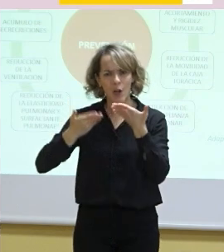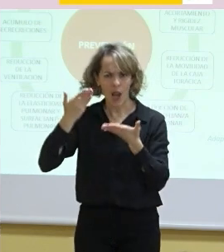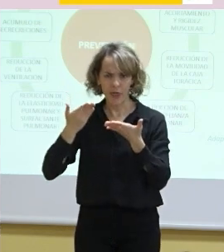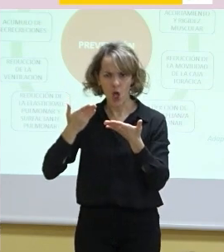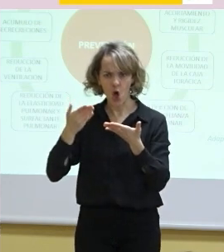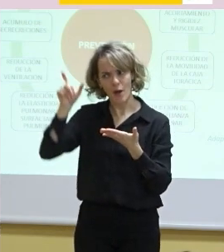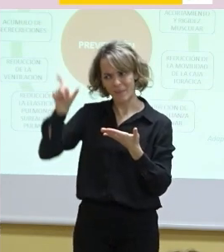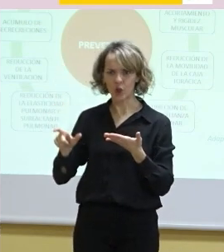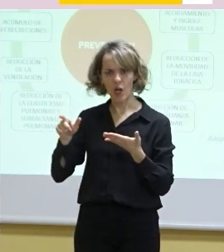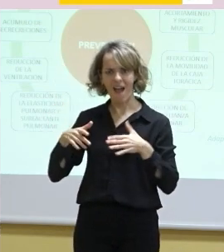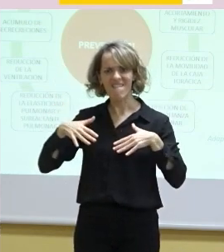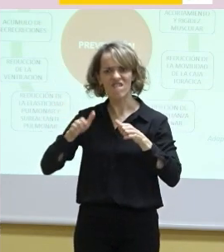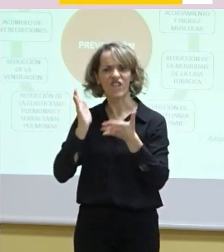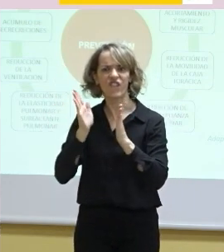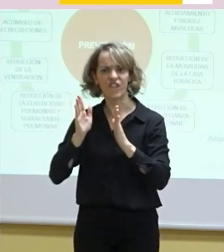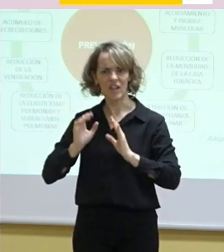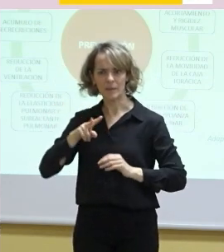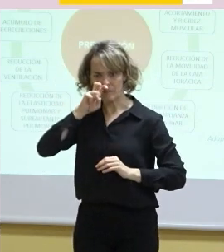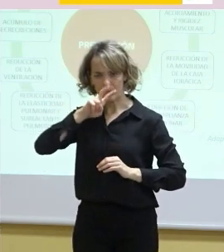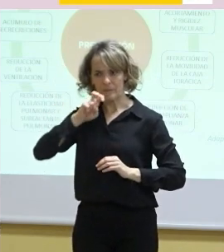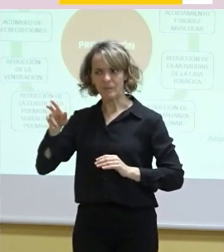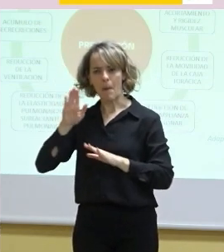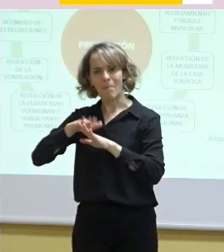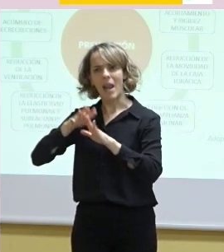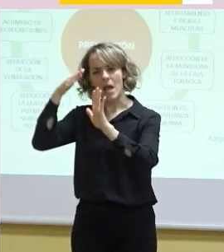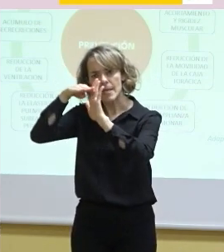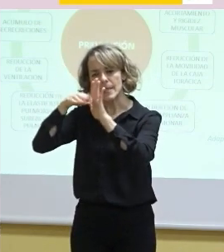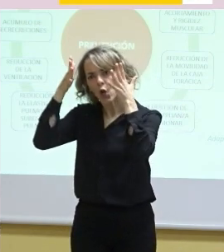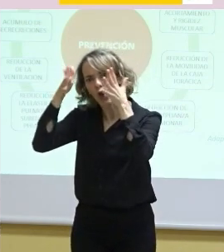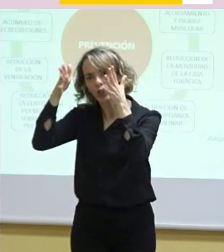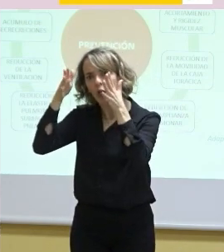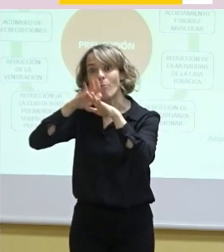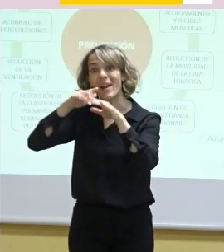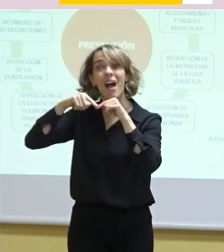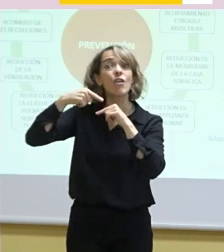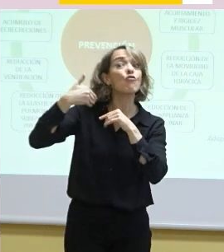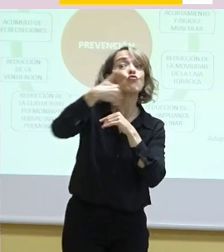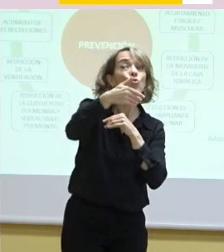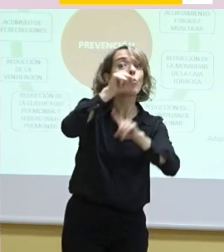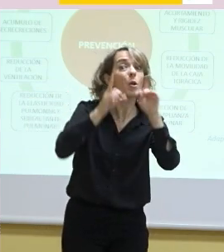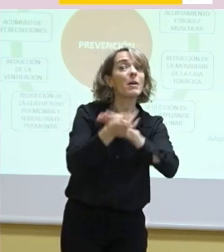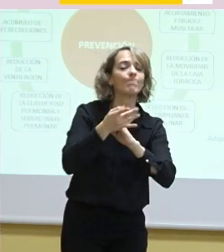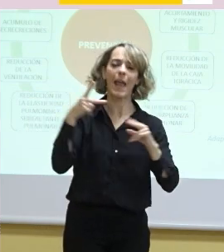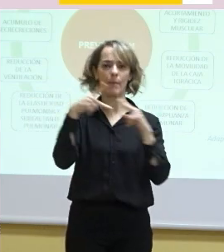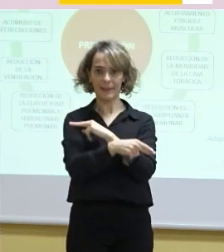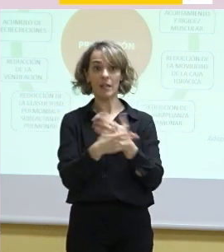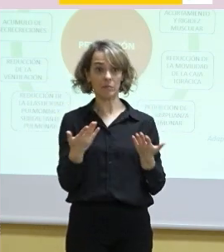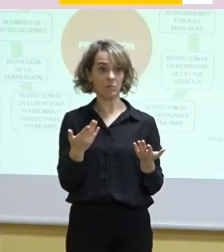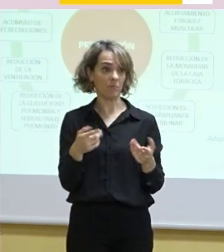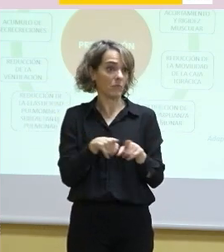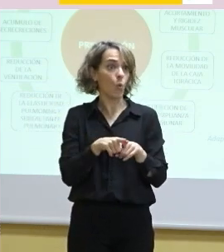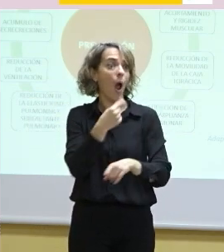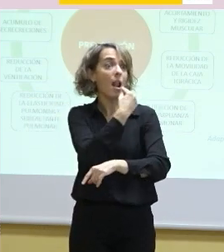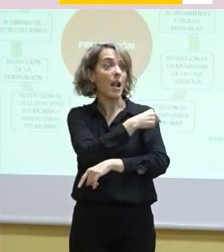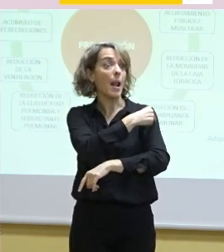respiratorio que te dé pautas para intentar prevenir que posteriormente tengas complicaciones. al igual que es preventivo vacunarse, ¿no? Para no